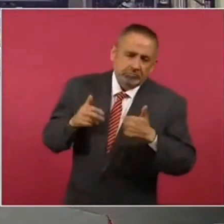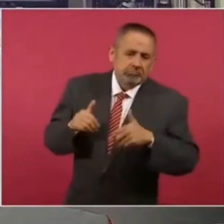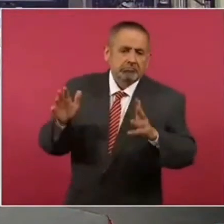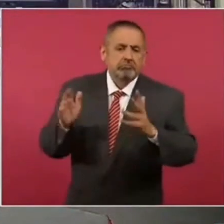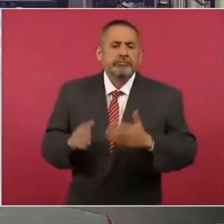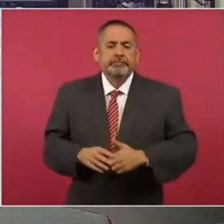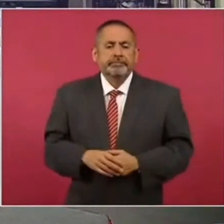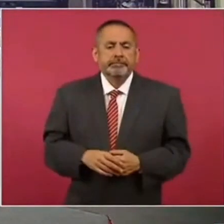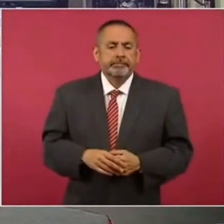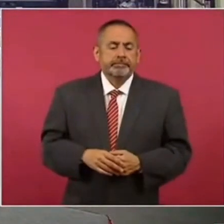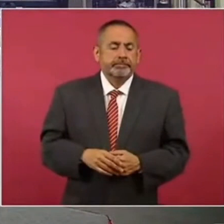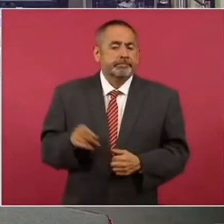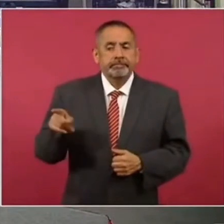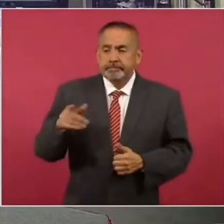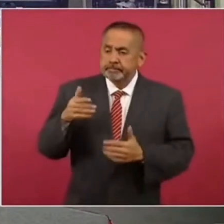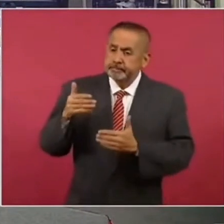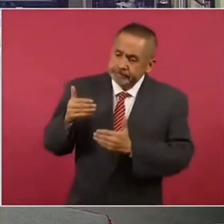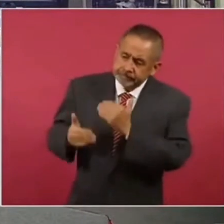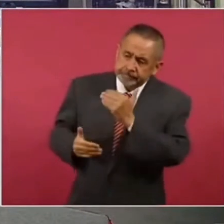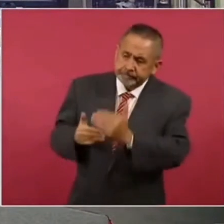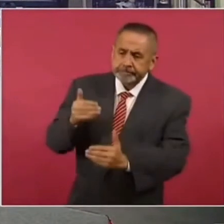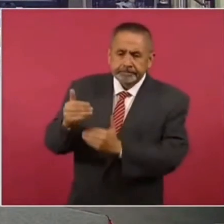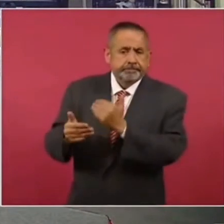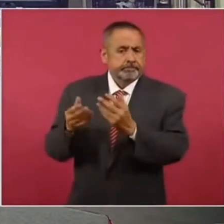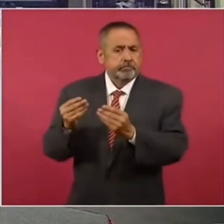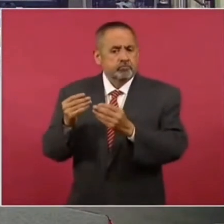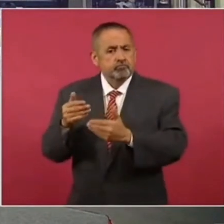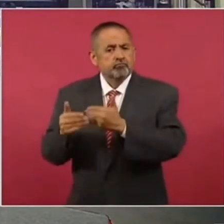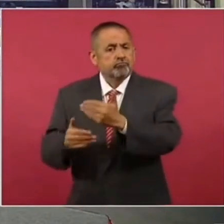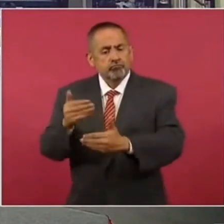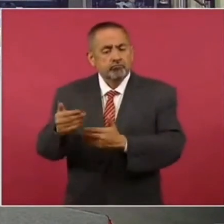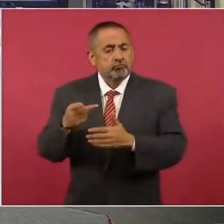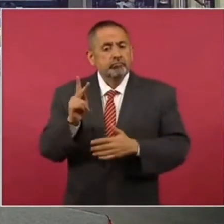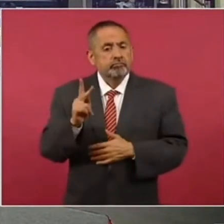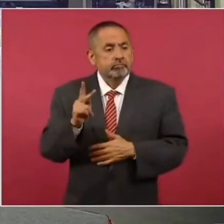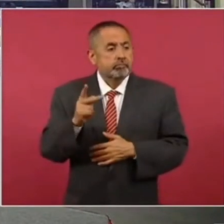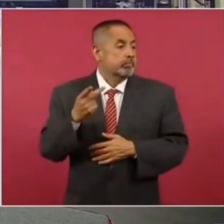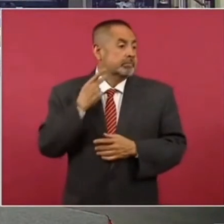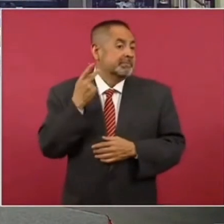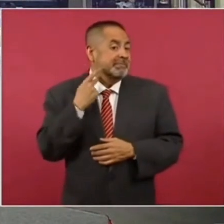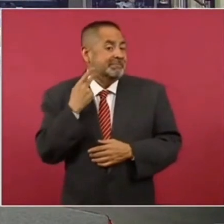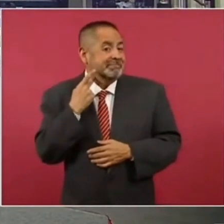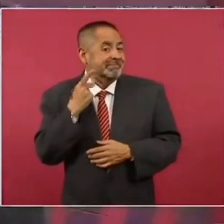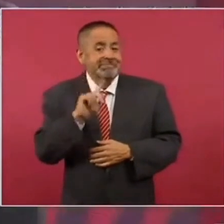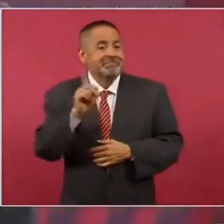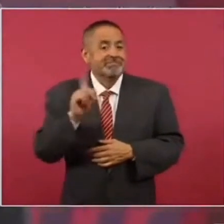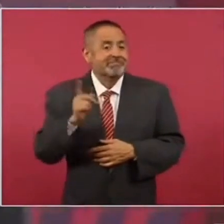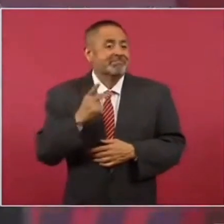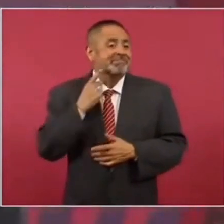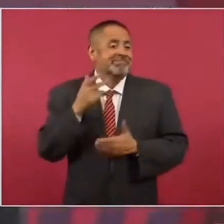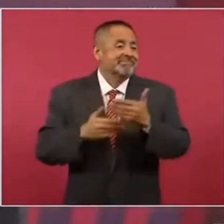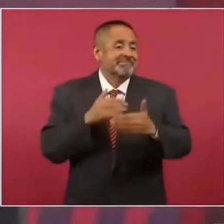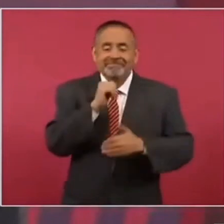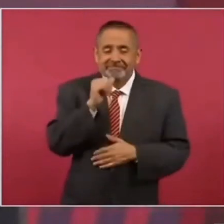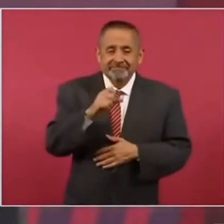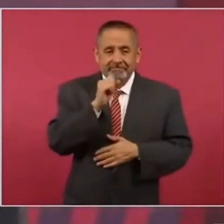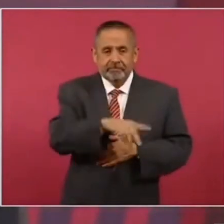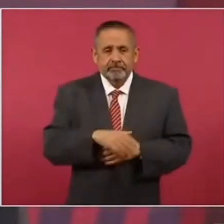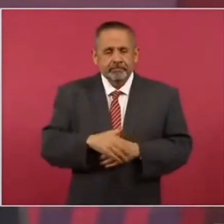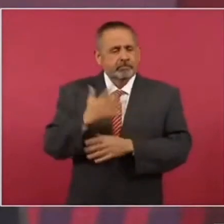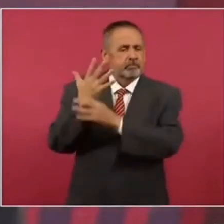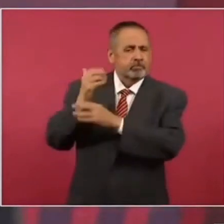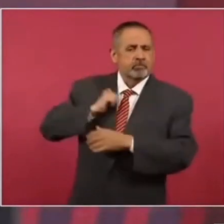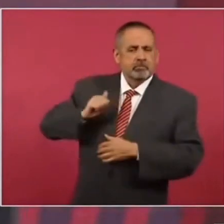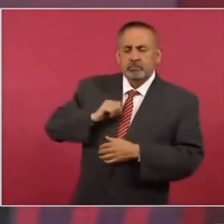Entonces, se avanza mucho, pero no en lo político. Lo que decía don Daniel